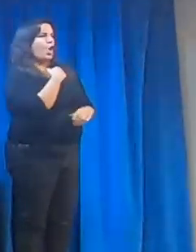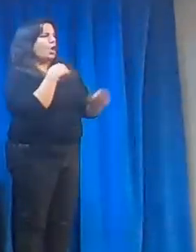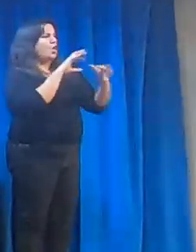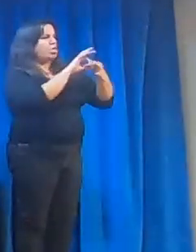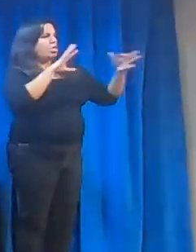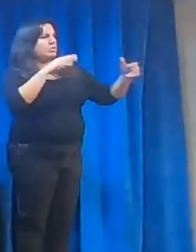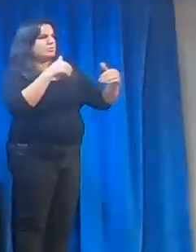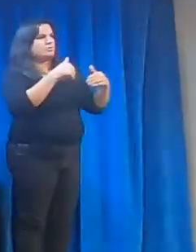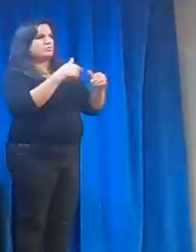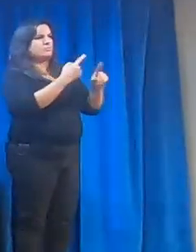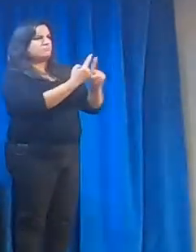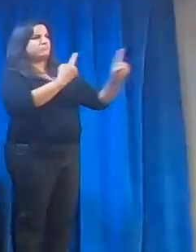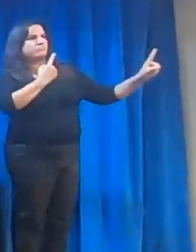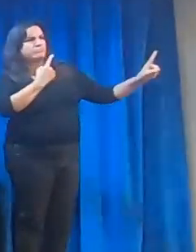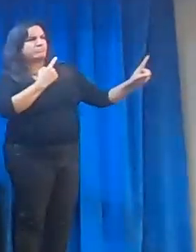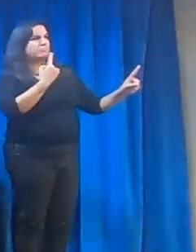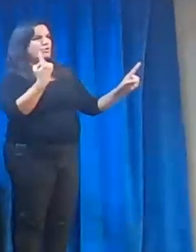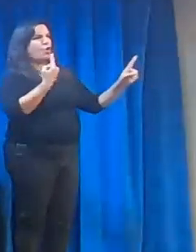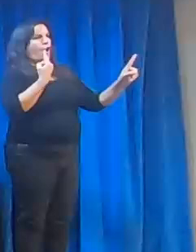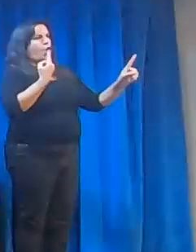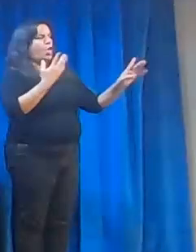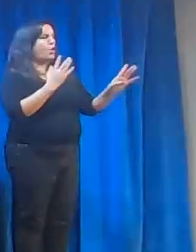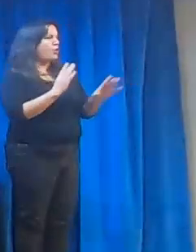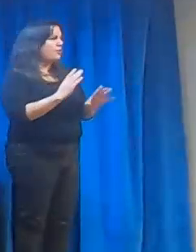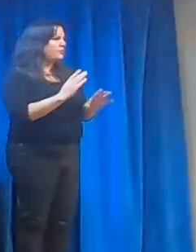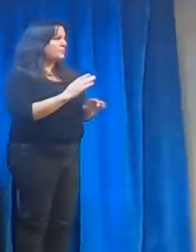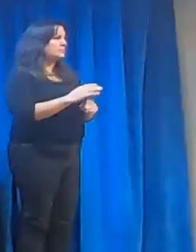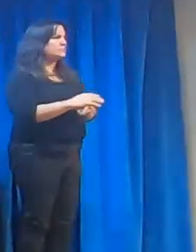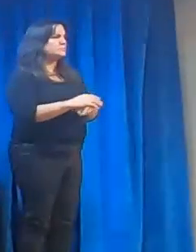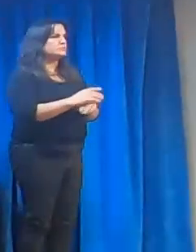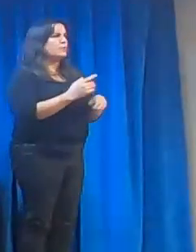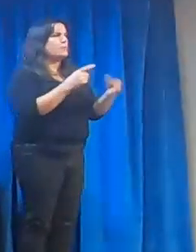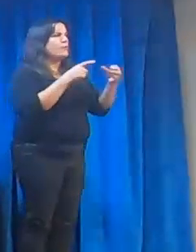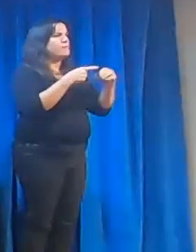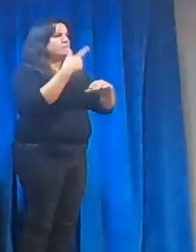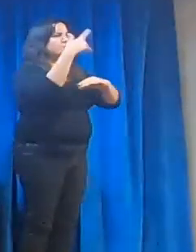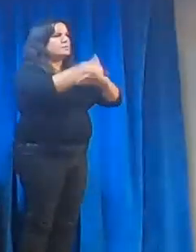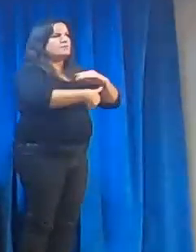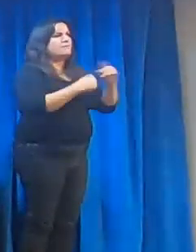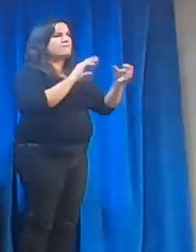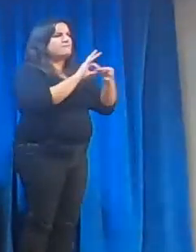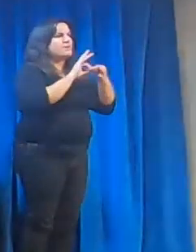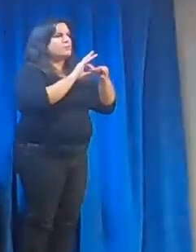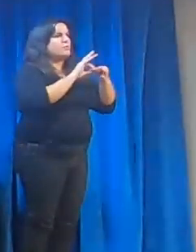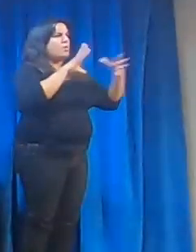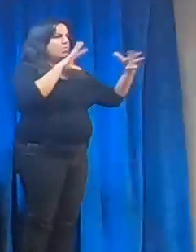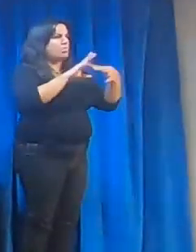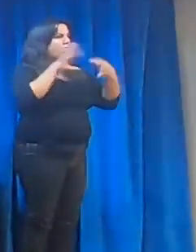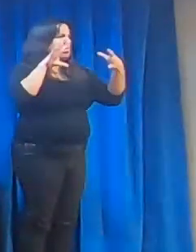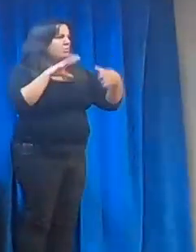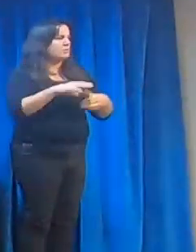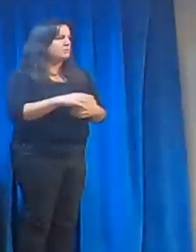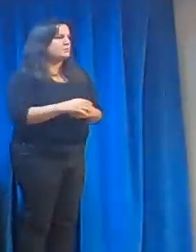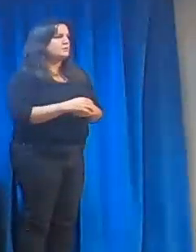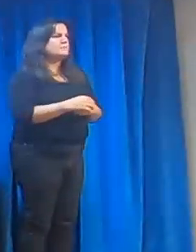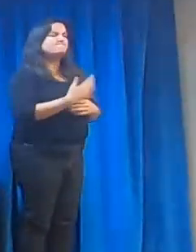en donde se corta, ¿no? todo el tiempo el lazo, lograr armar